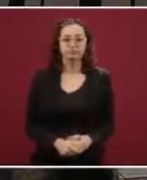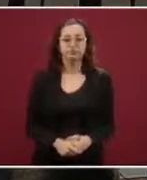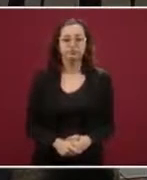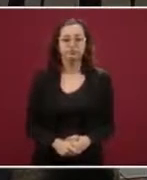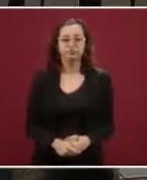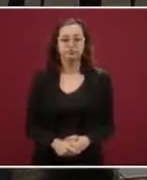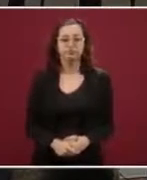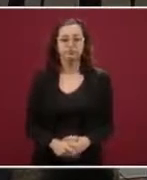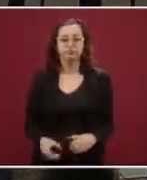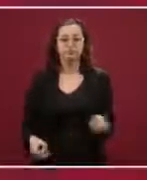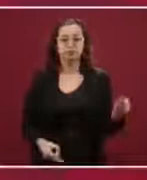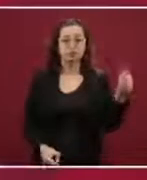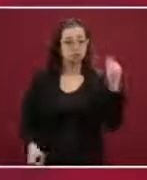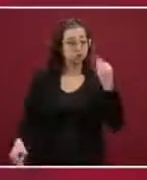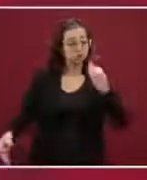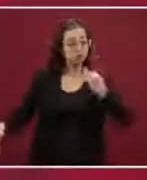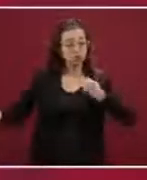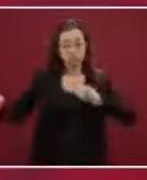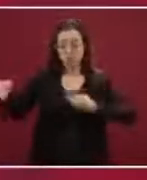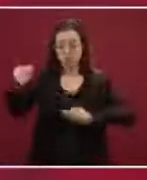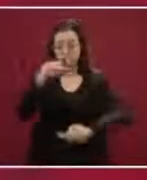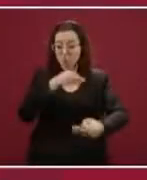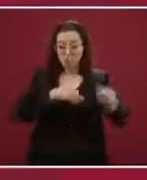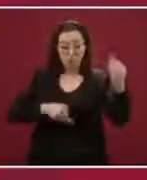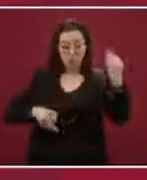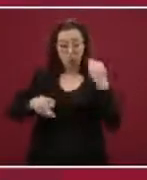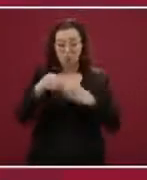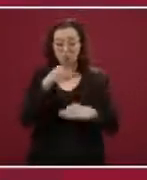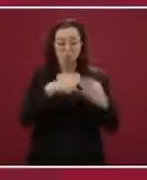Todo esto pues, es lo que nos lleva